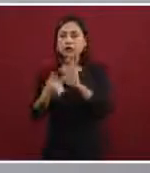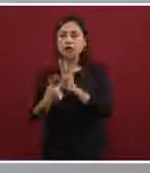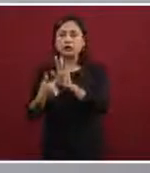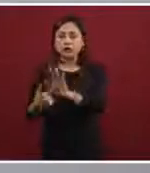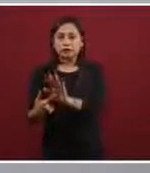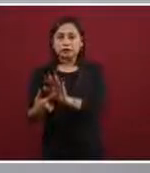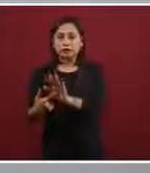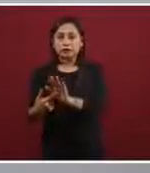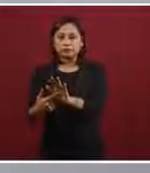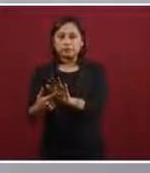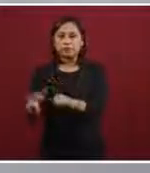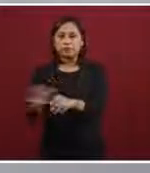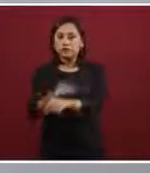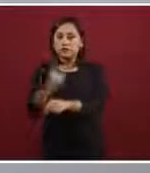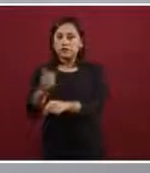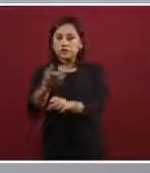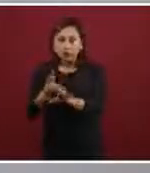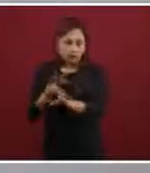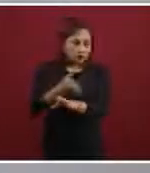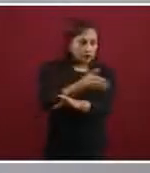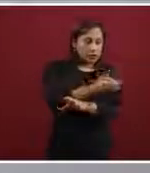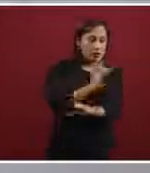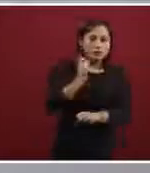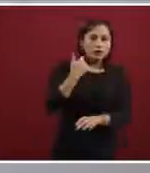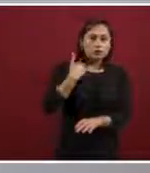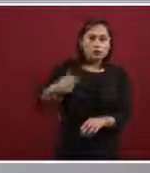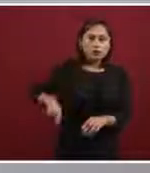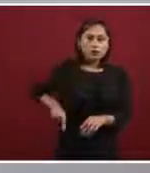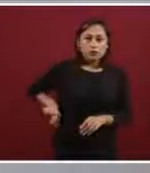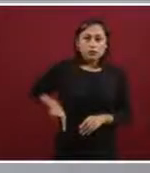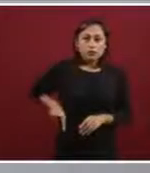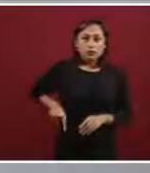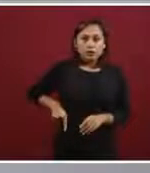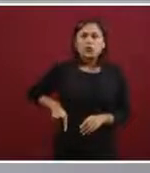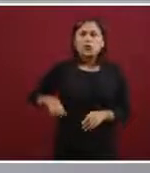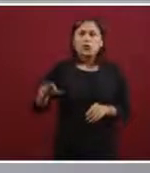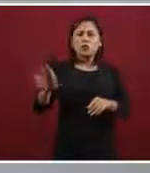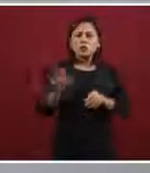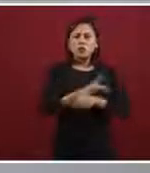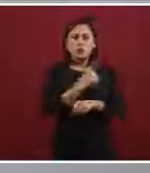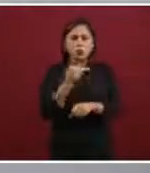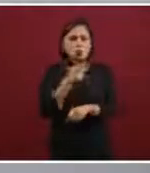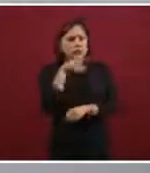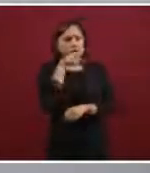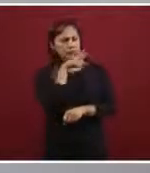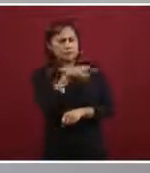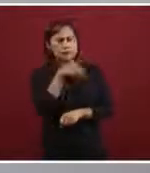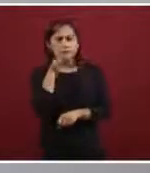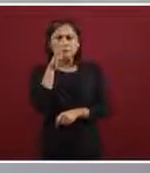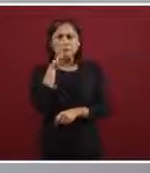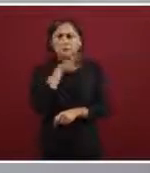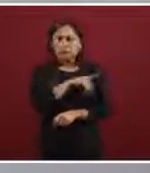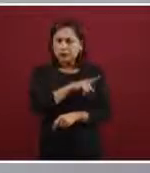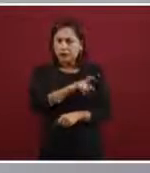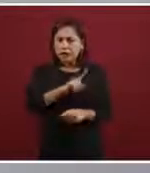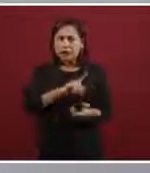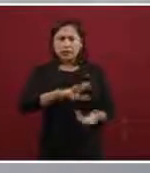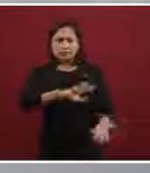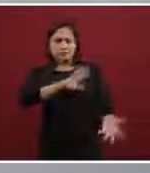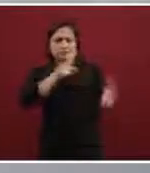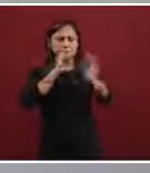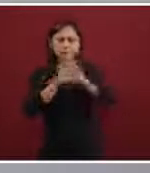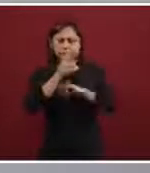de atender las causas que originaban la inseguridad la violencia nunca